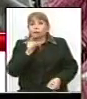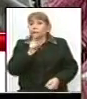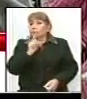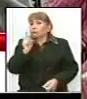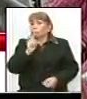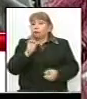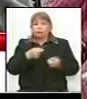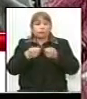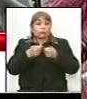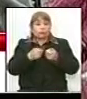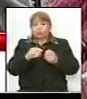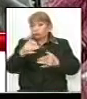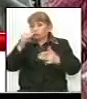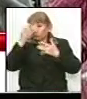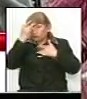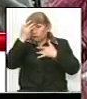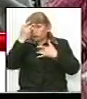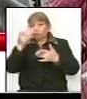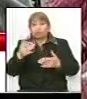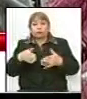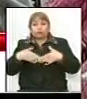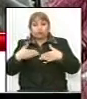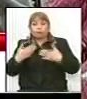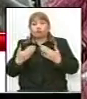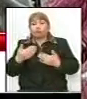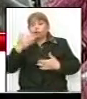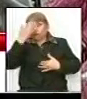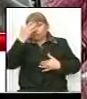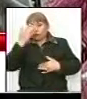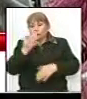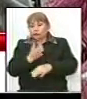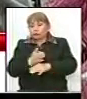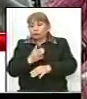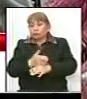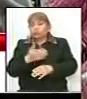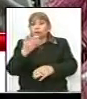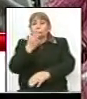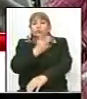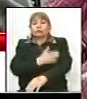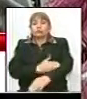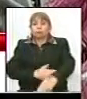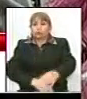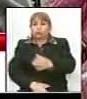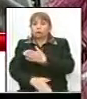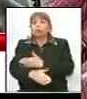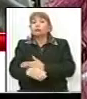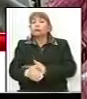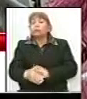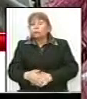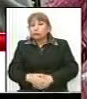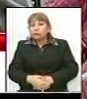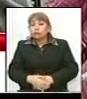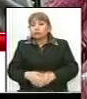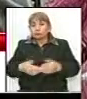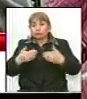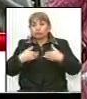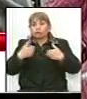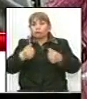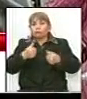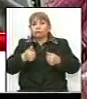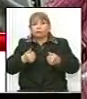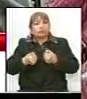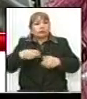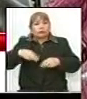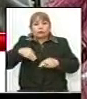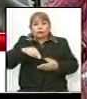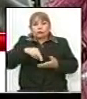la controlamos adecuadamente, la enfermedad crónica en el adulto mayor genera discapacidad, genera de que él deje de valerse por sí mismo